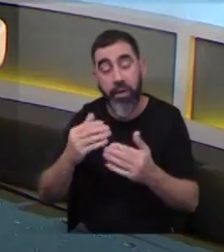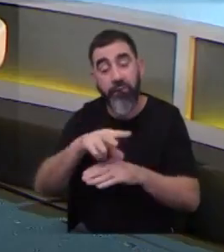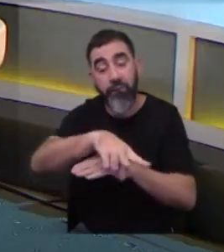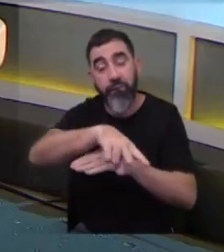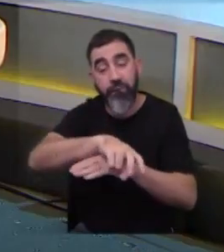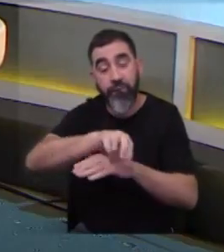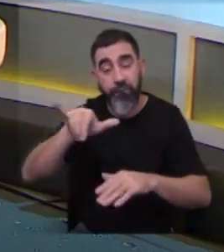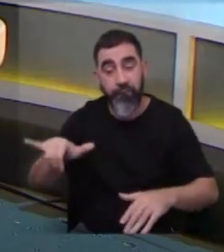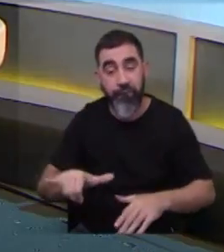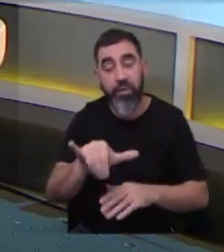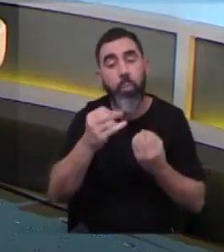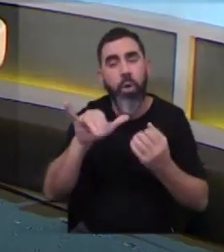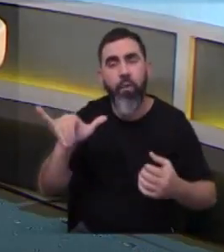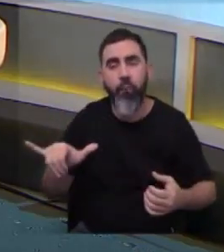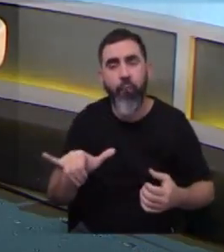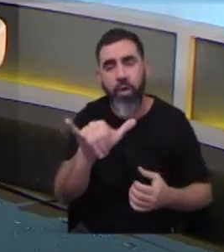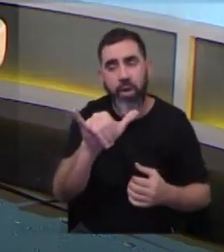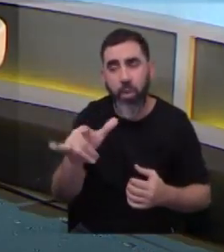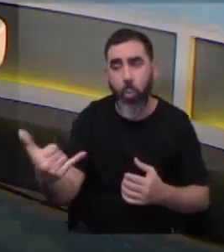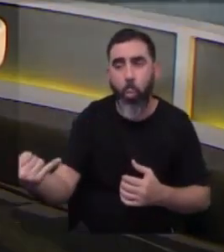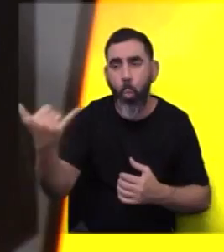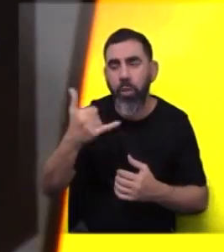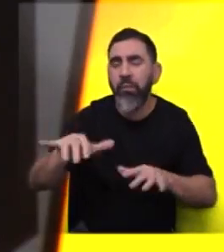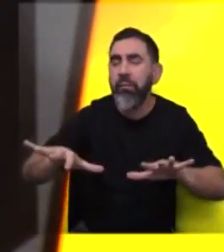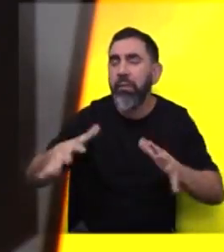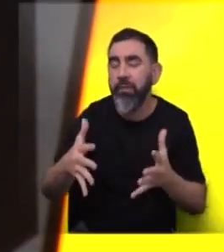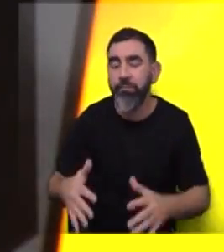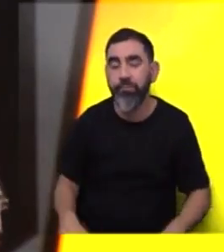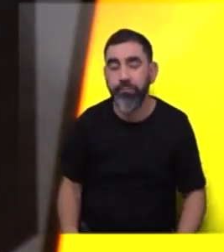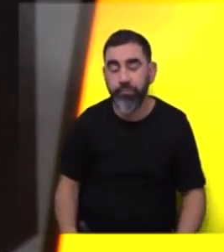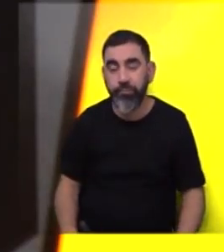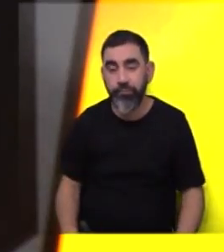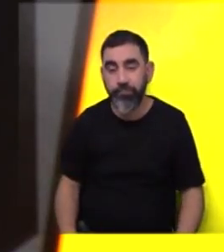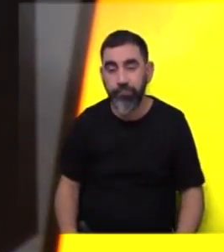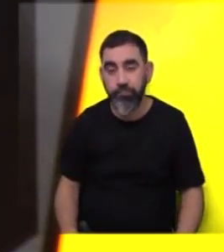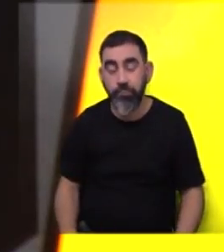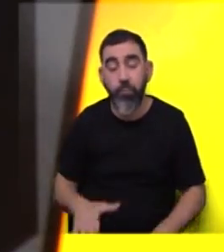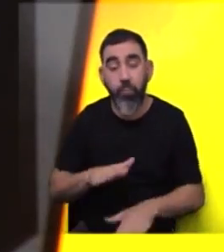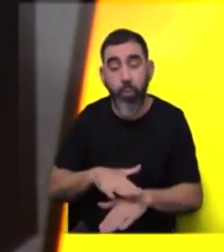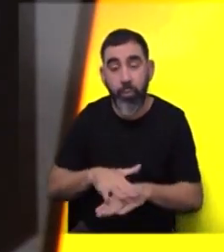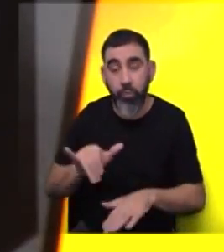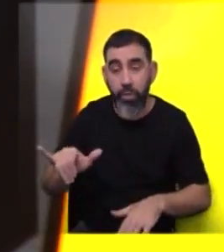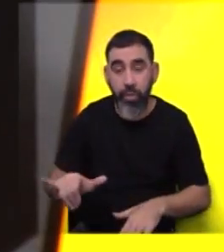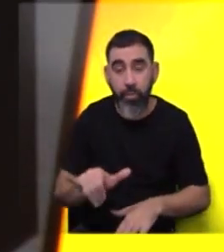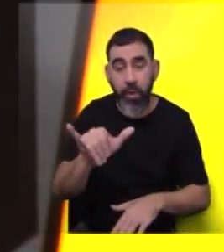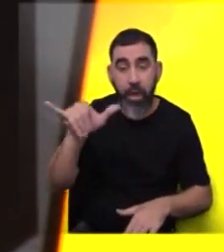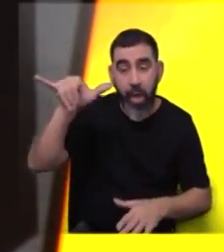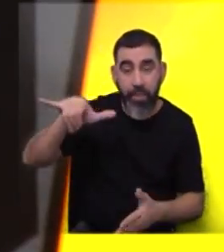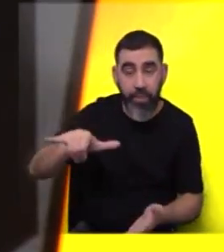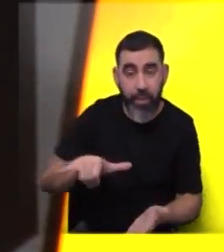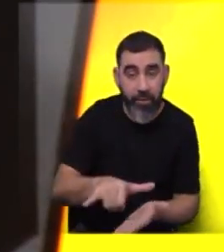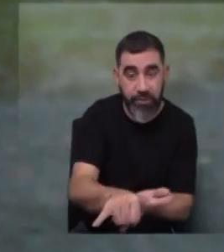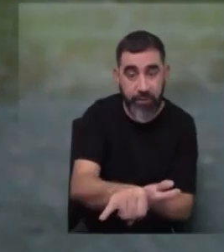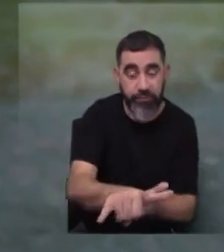del vuelo, de por qué vuela un avión. Federico nos cuenta qué pasa justamente con el avión en momentos como el despegue y el aterrizaje. Bien.